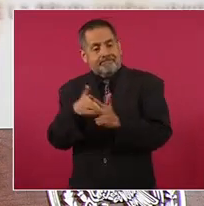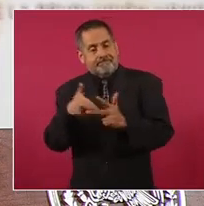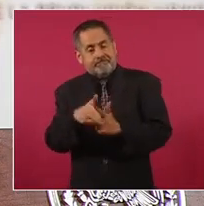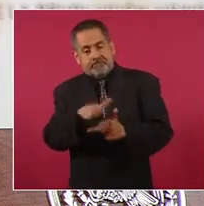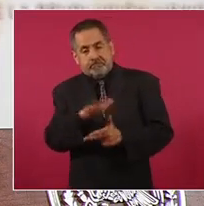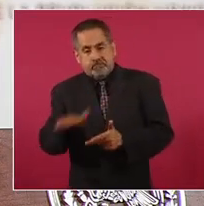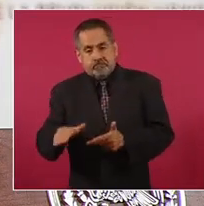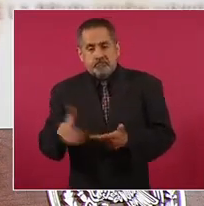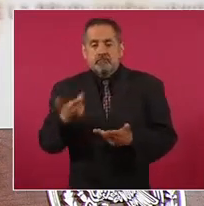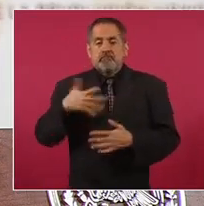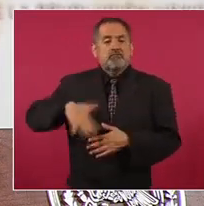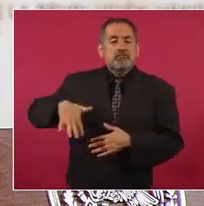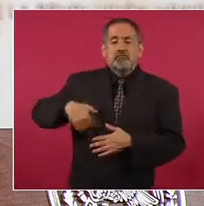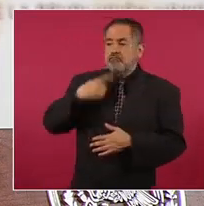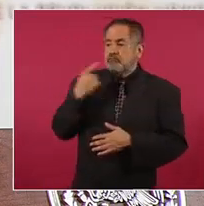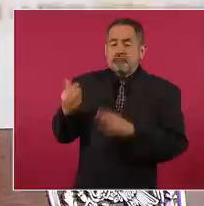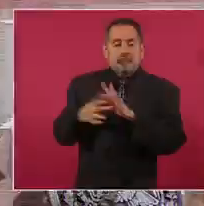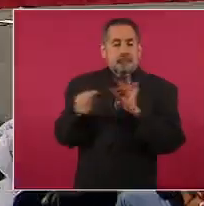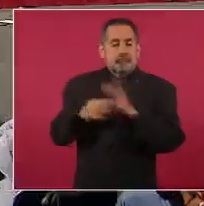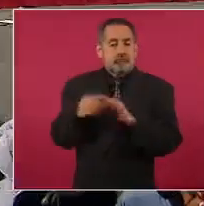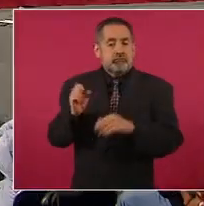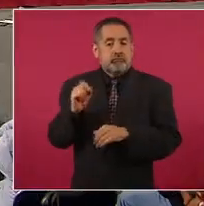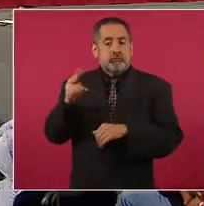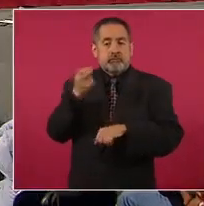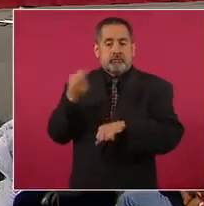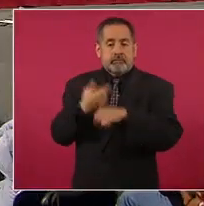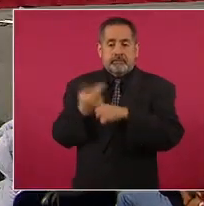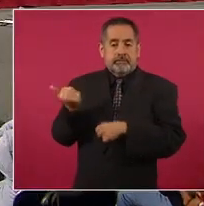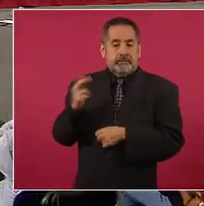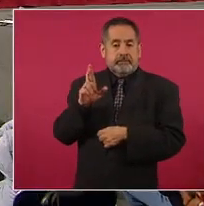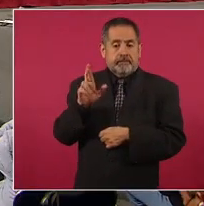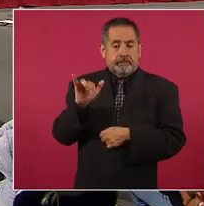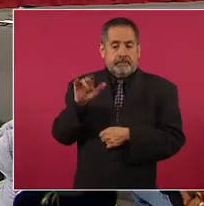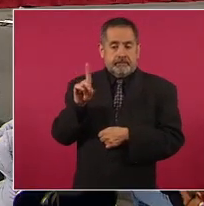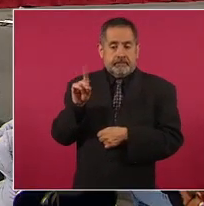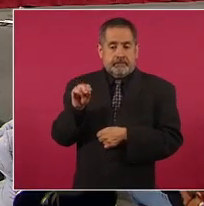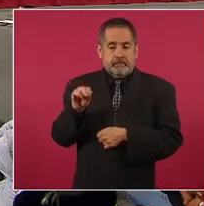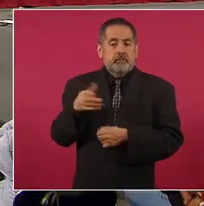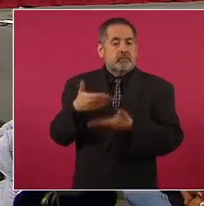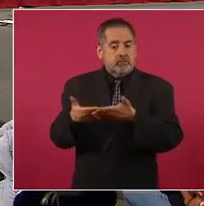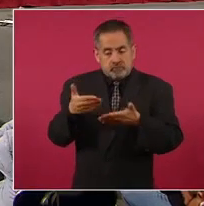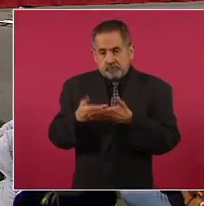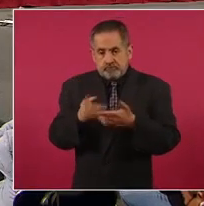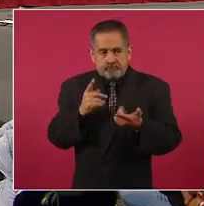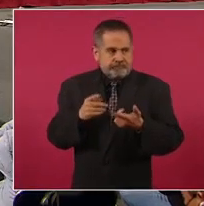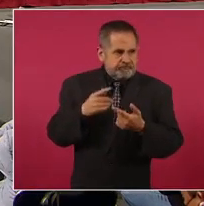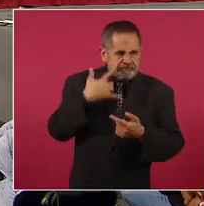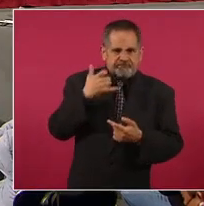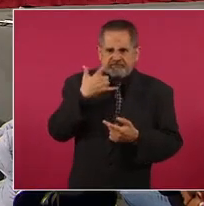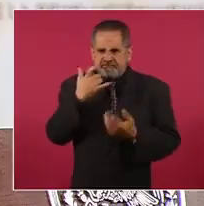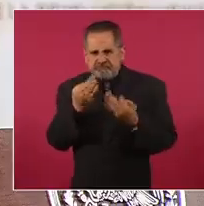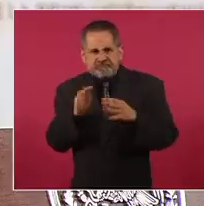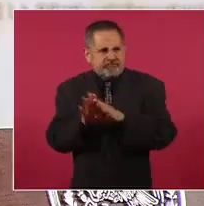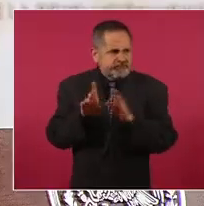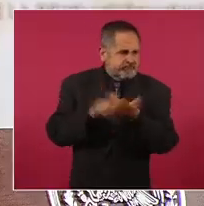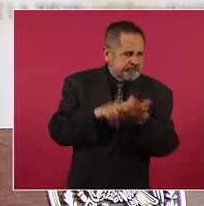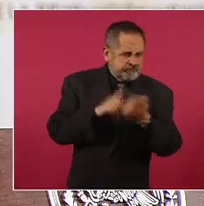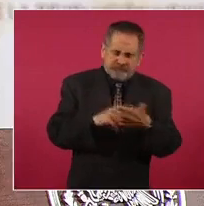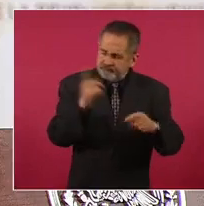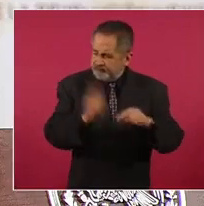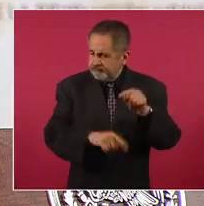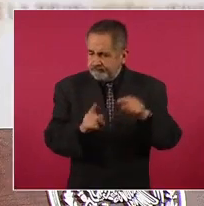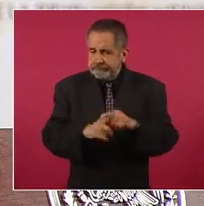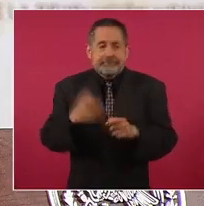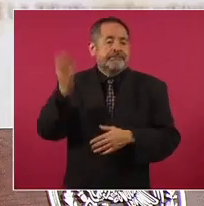señalado hace un momento el subsecretario Ricardo Mejía, pues estamos enfrentando, encarando la impunidad que